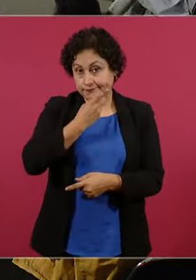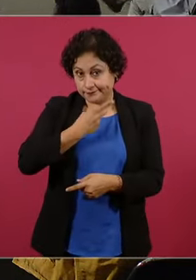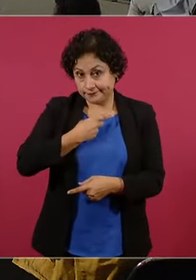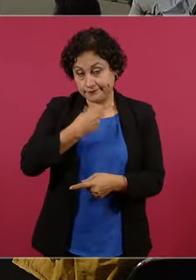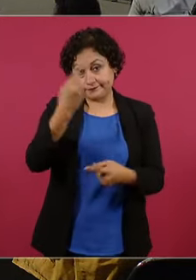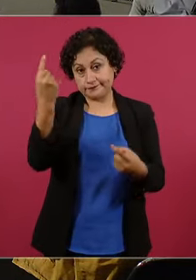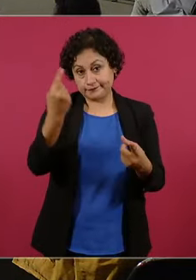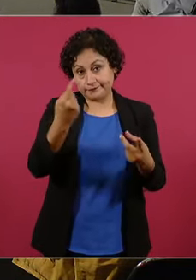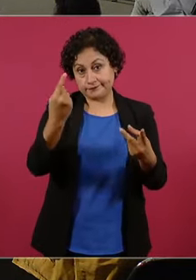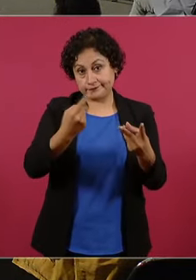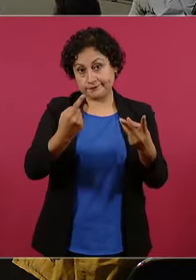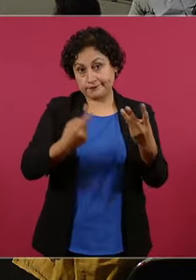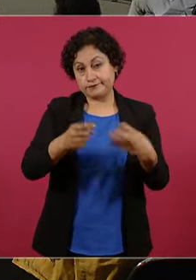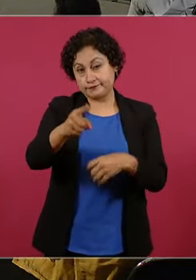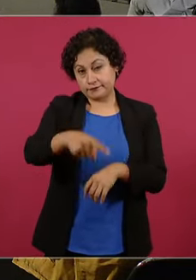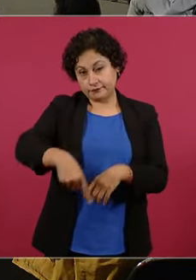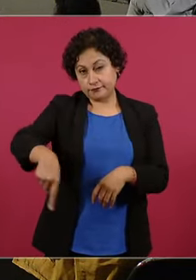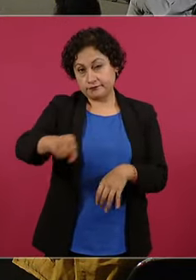no preguntemos de esto